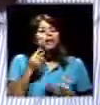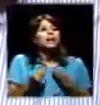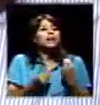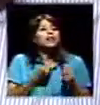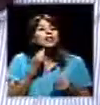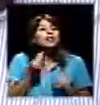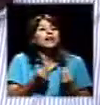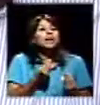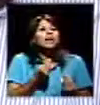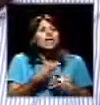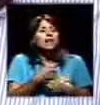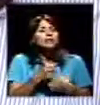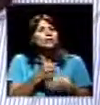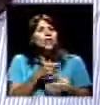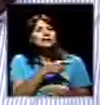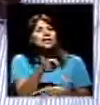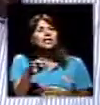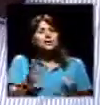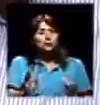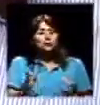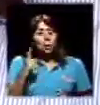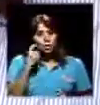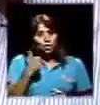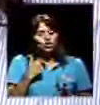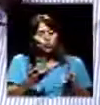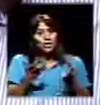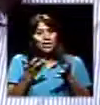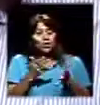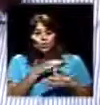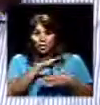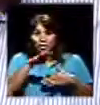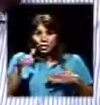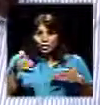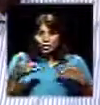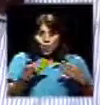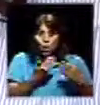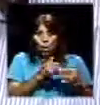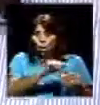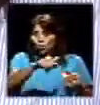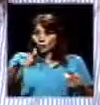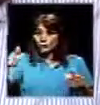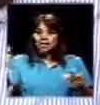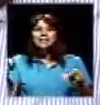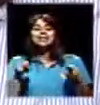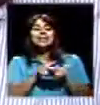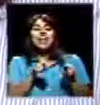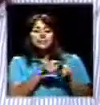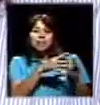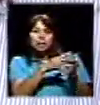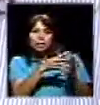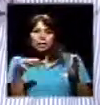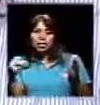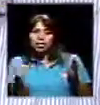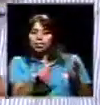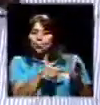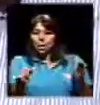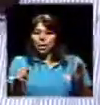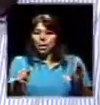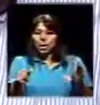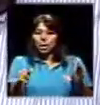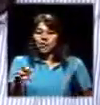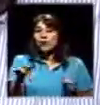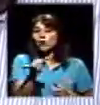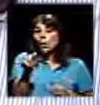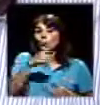ellos? Porque yo quiero que todos los demás lo hagan también. Y como estamos comparando